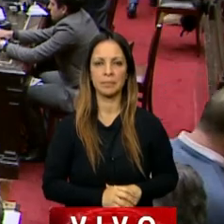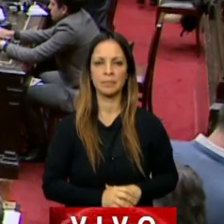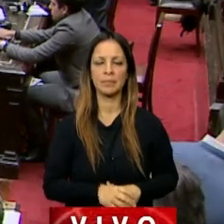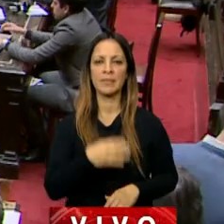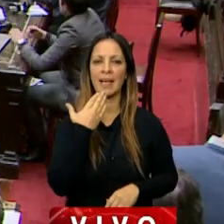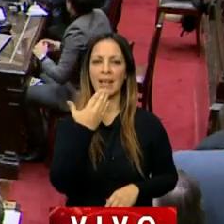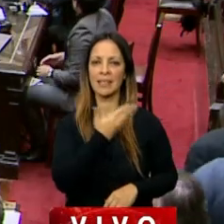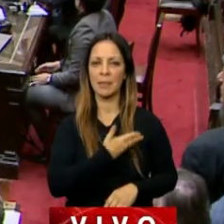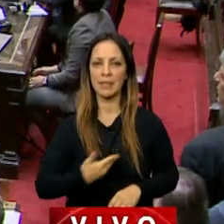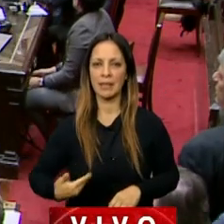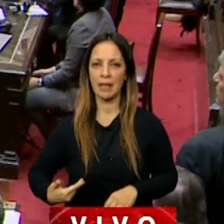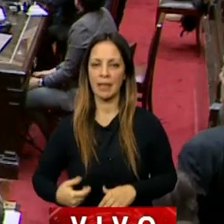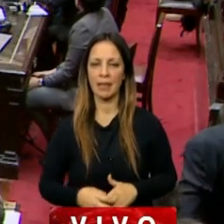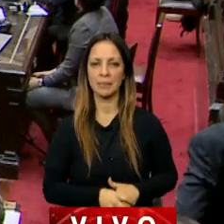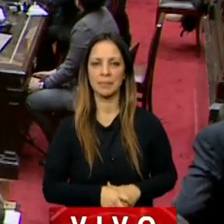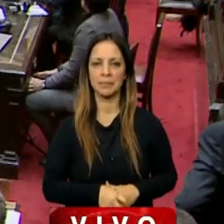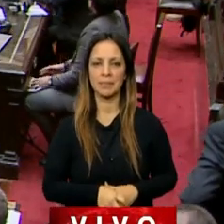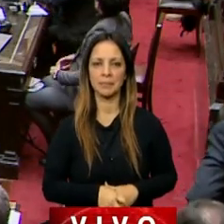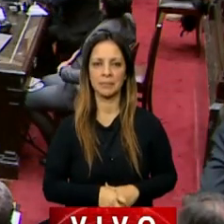Gracias, señor presidente.